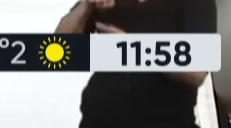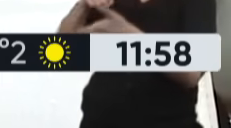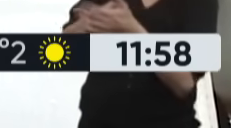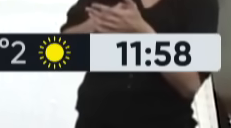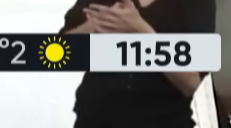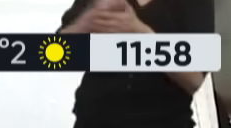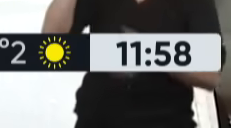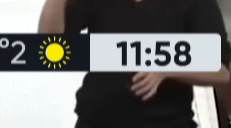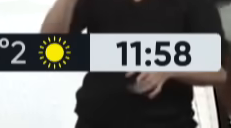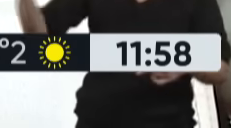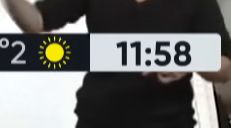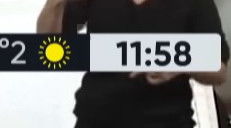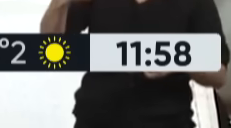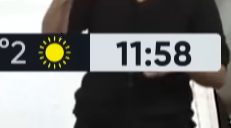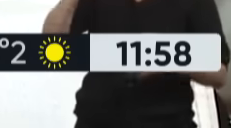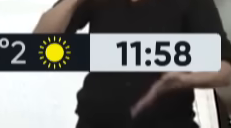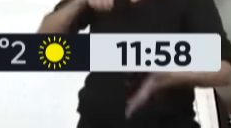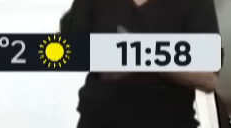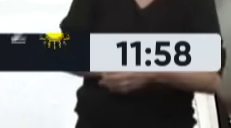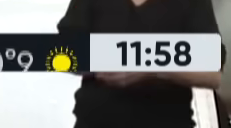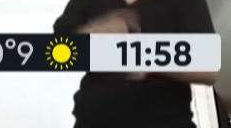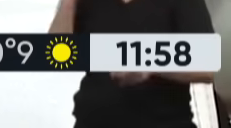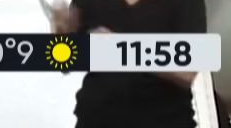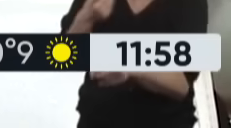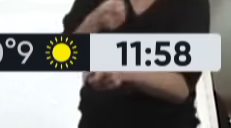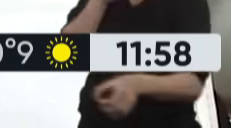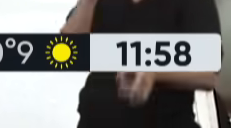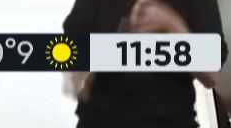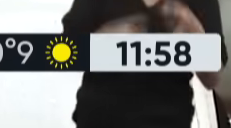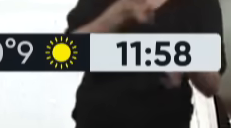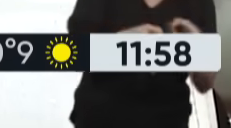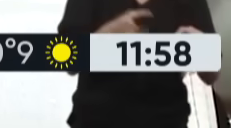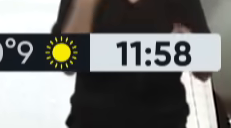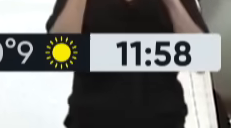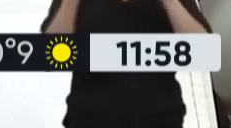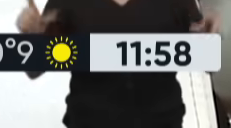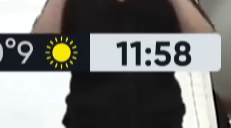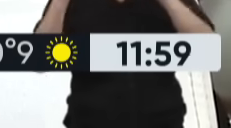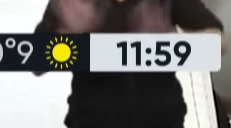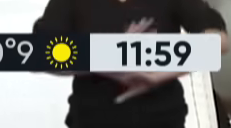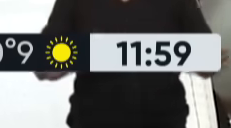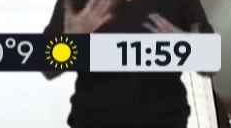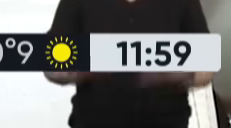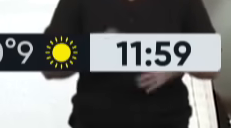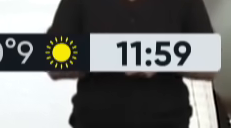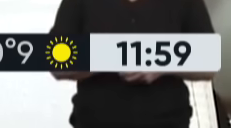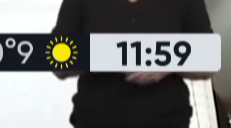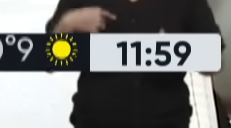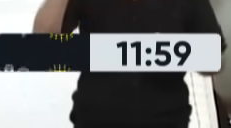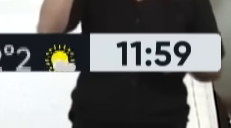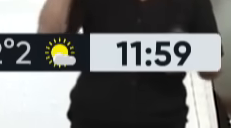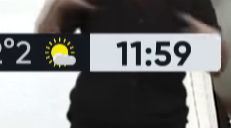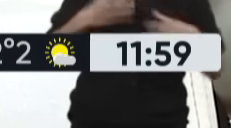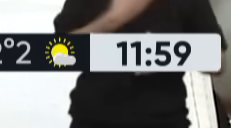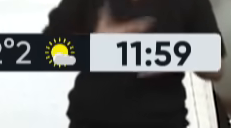detractores, son criticones. ¿Crees que hay algo de eso que es cierto, que por ahí el gobierno se tiene que sentar y rever? ¿O crees que